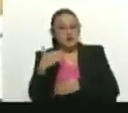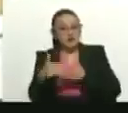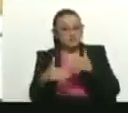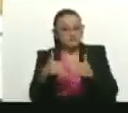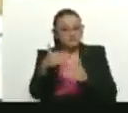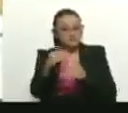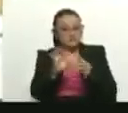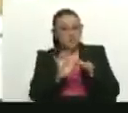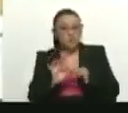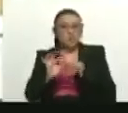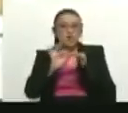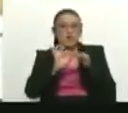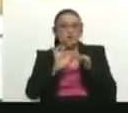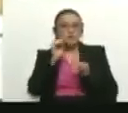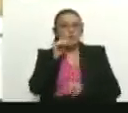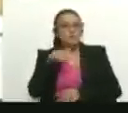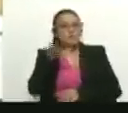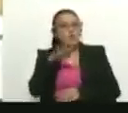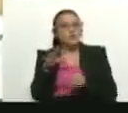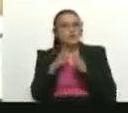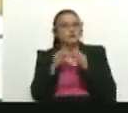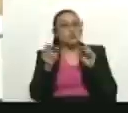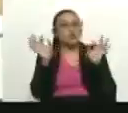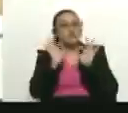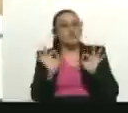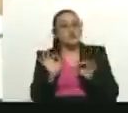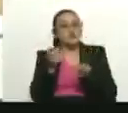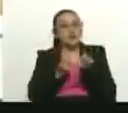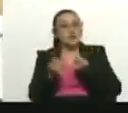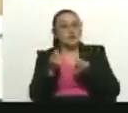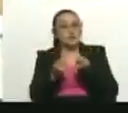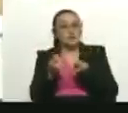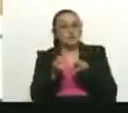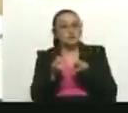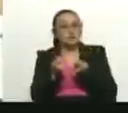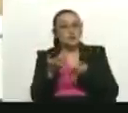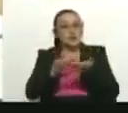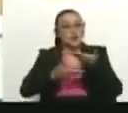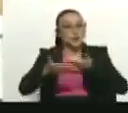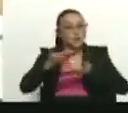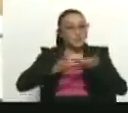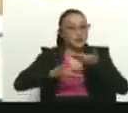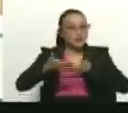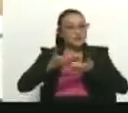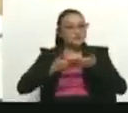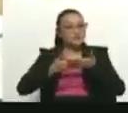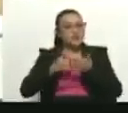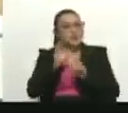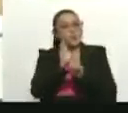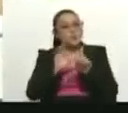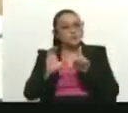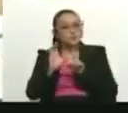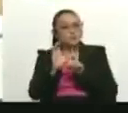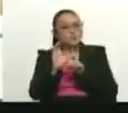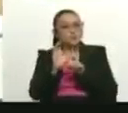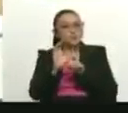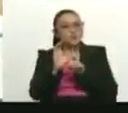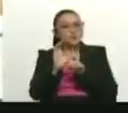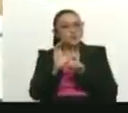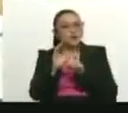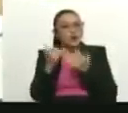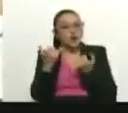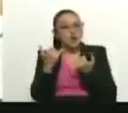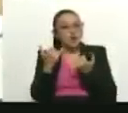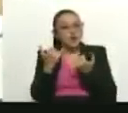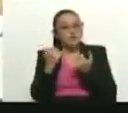pueblos en todos los aspectos de la economía, del comercio, de la cultura, y va echando